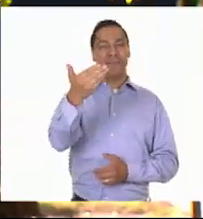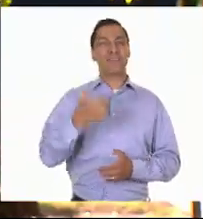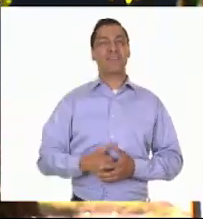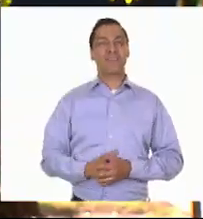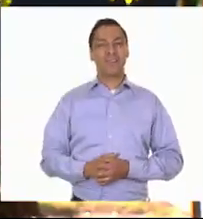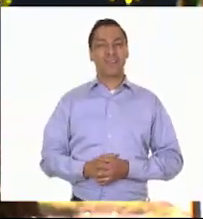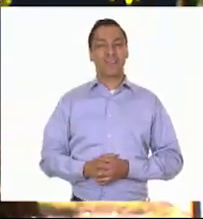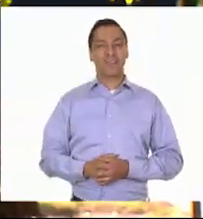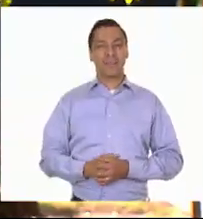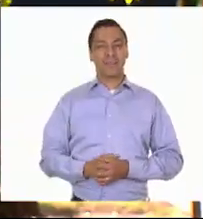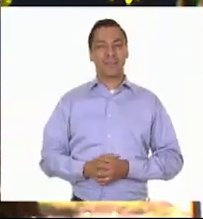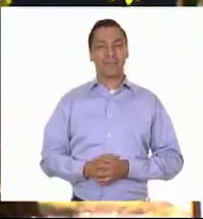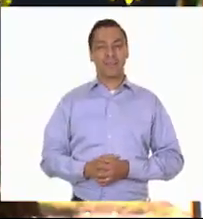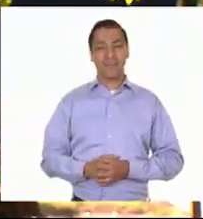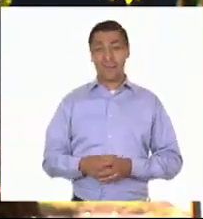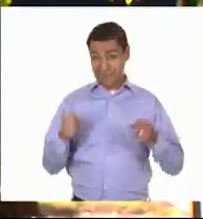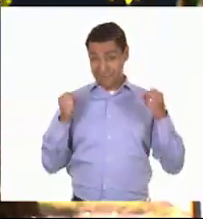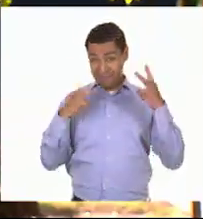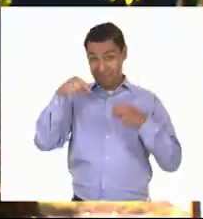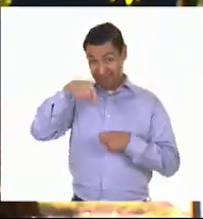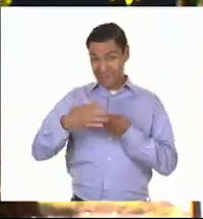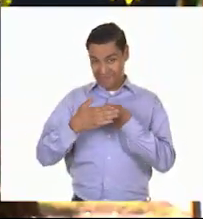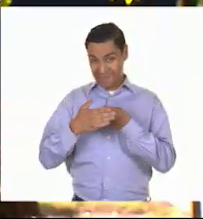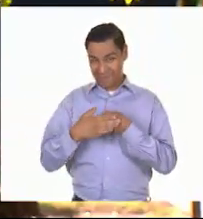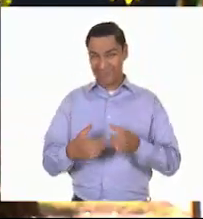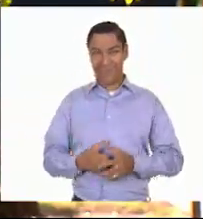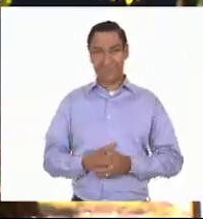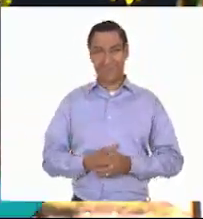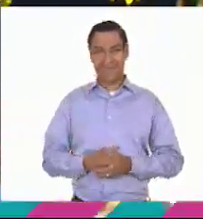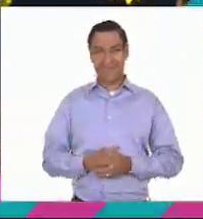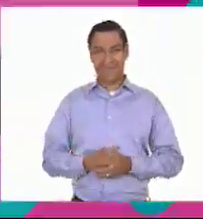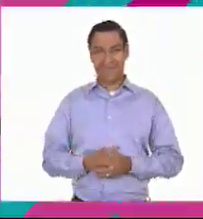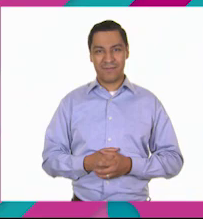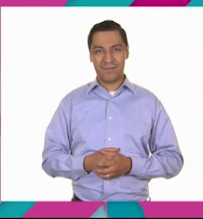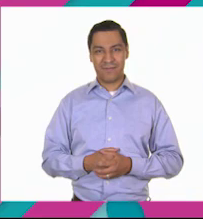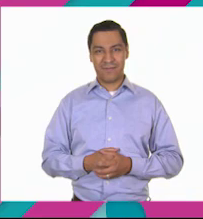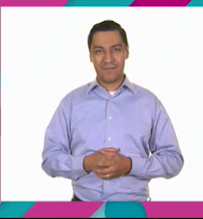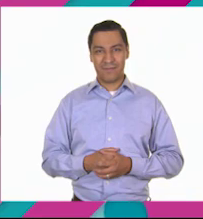¡Muy bien! ¡Nos vemos pronto!